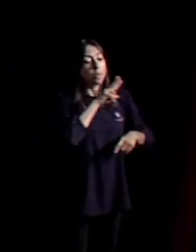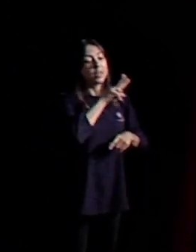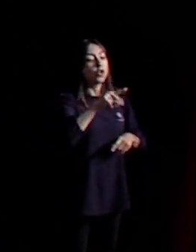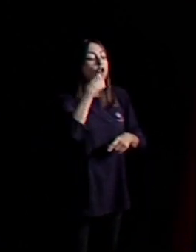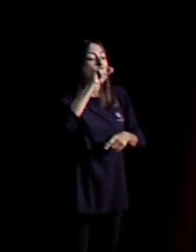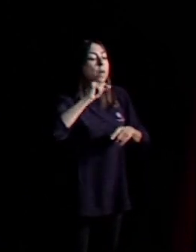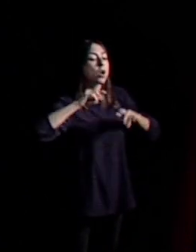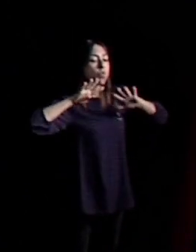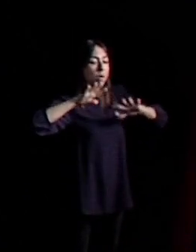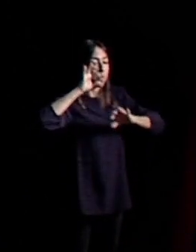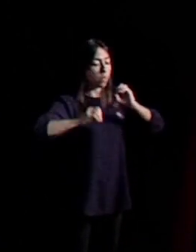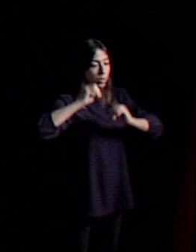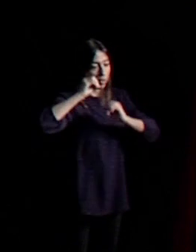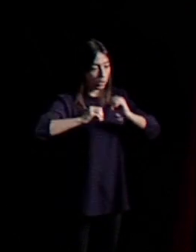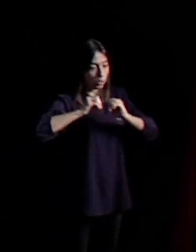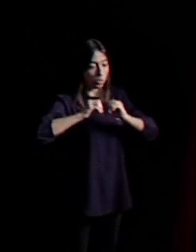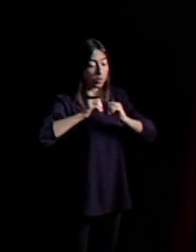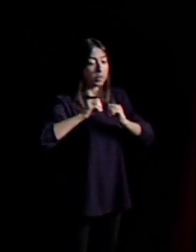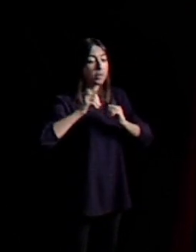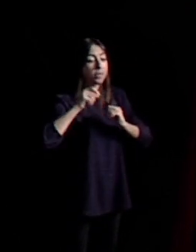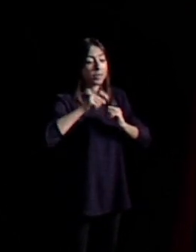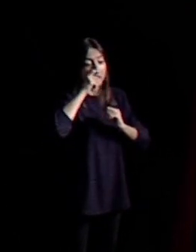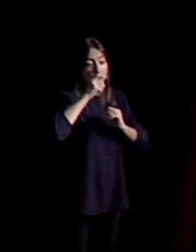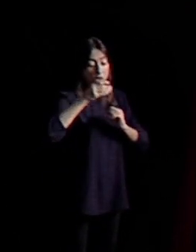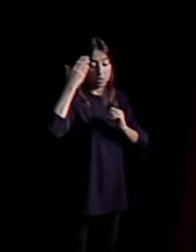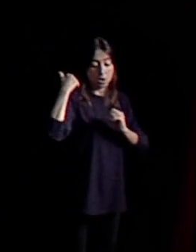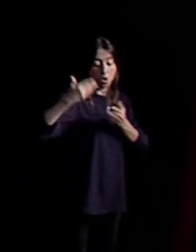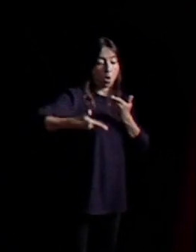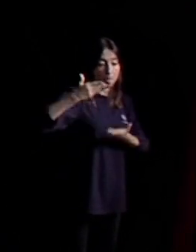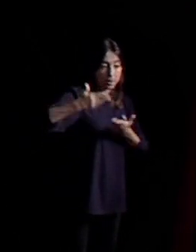22,9% en referencia al año anterior, al